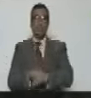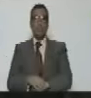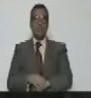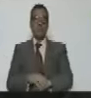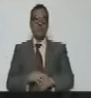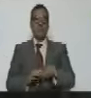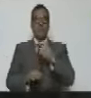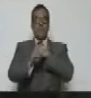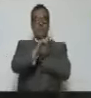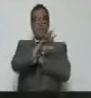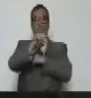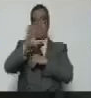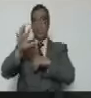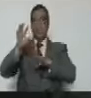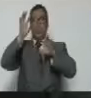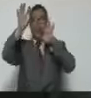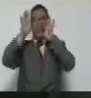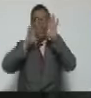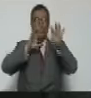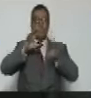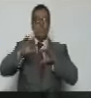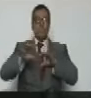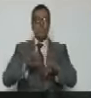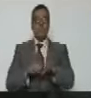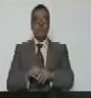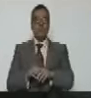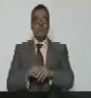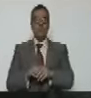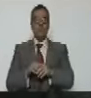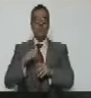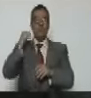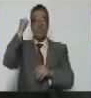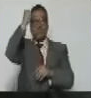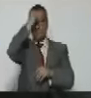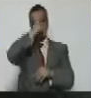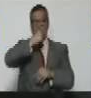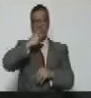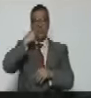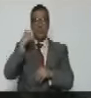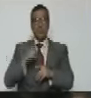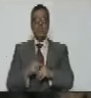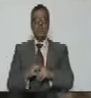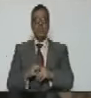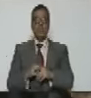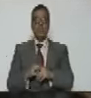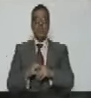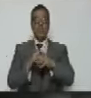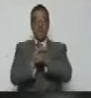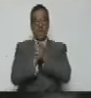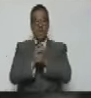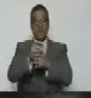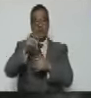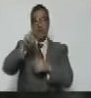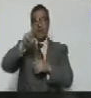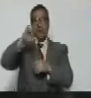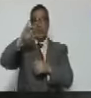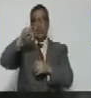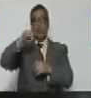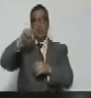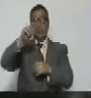las 55 naciones del continente de África. El compañero Reinaldo